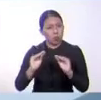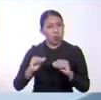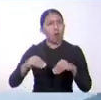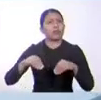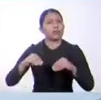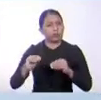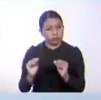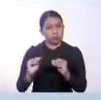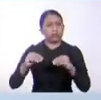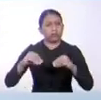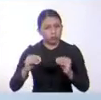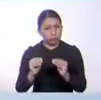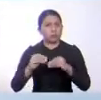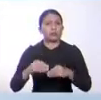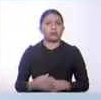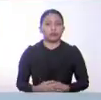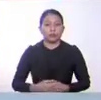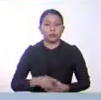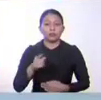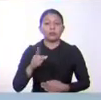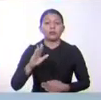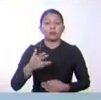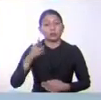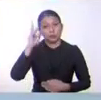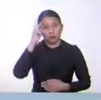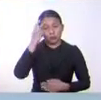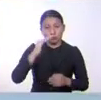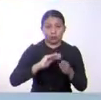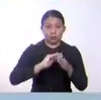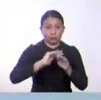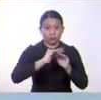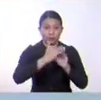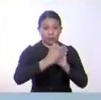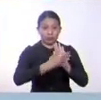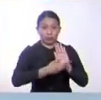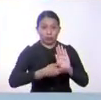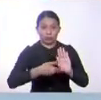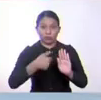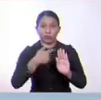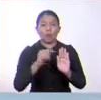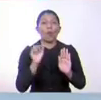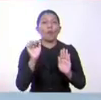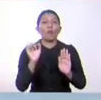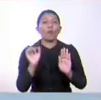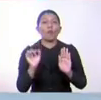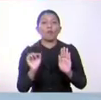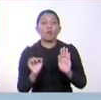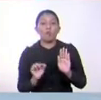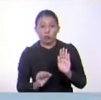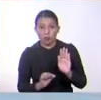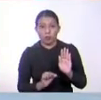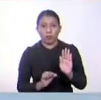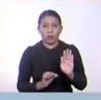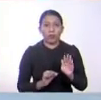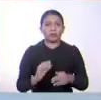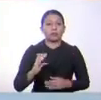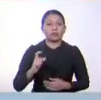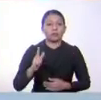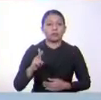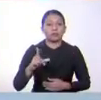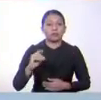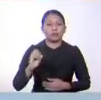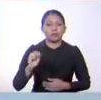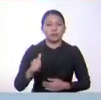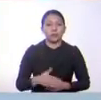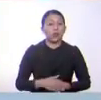así. Esto se debe a que la pared celular que tienen estas células es delgada y formada por celulosa, mientras